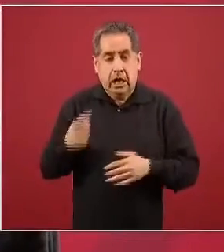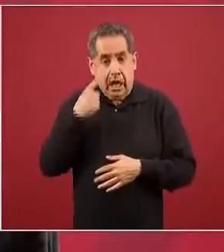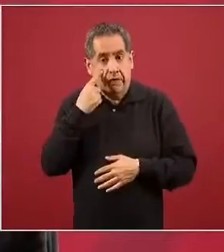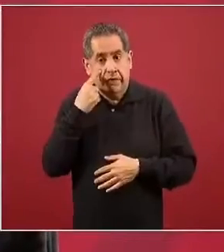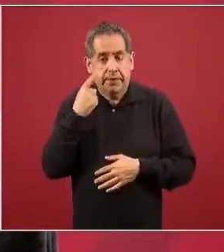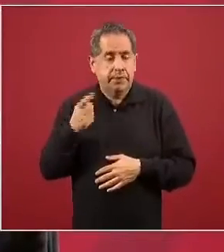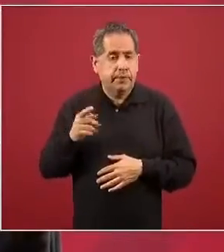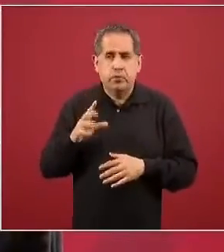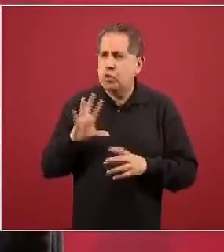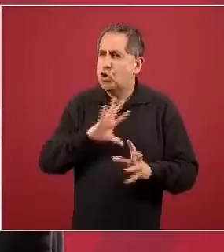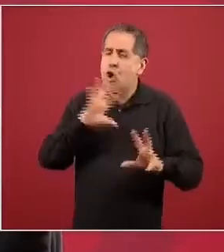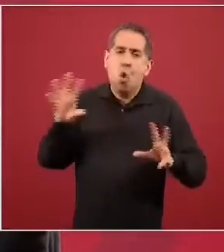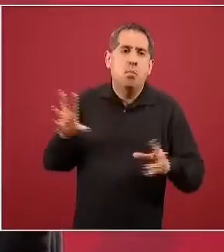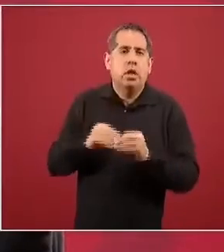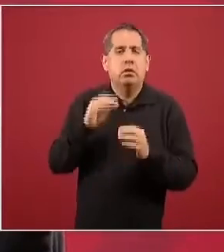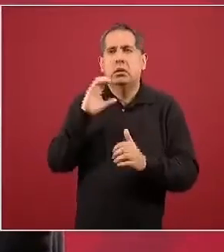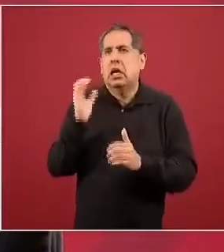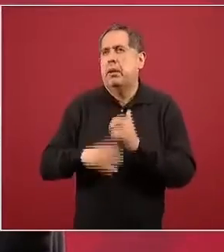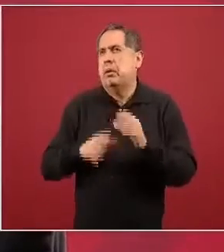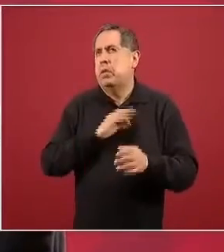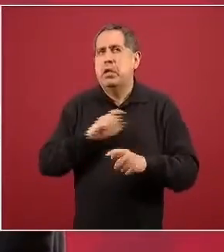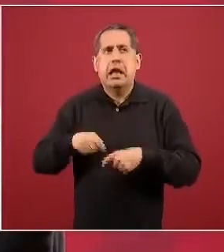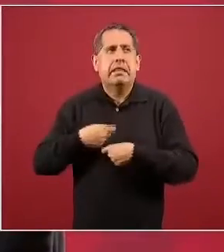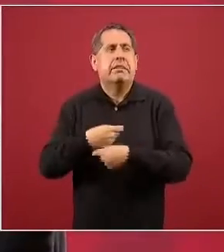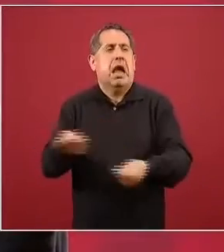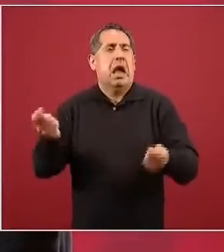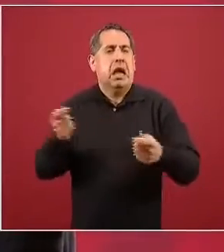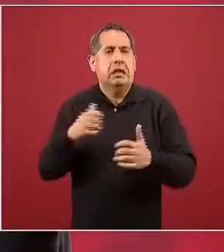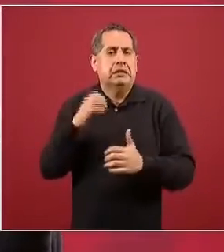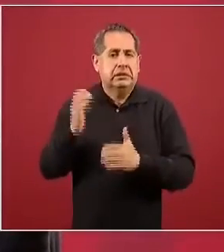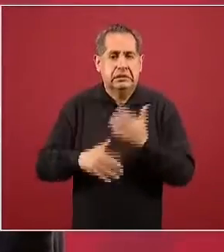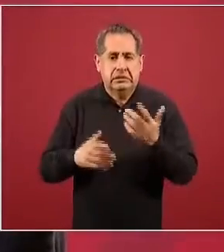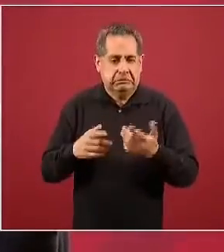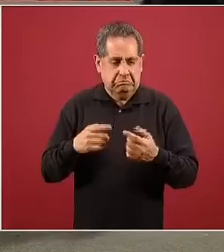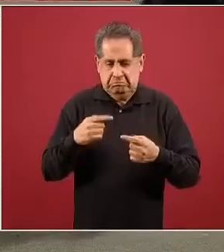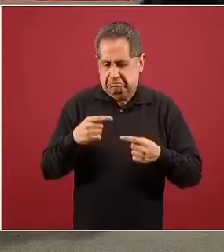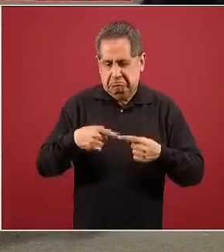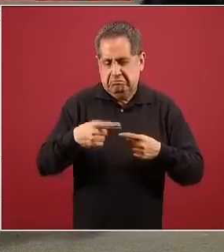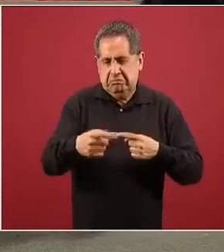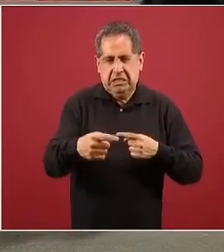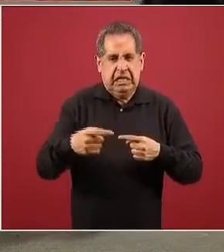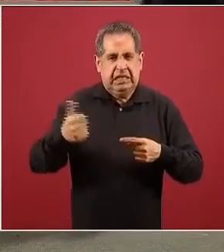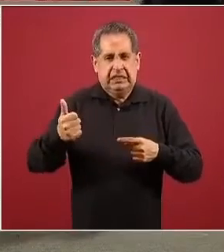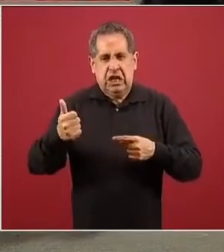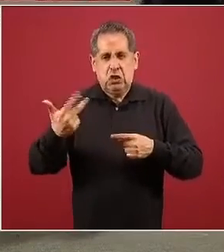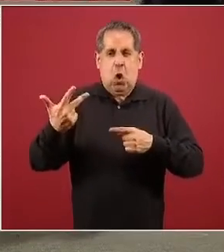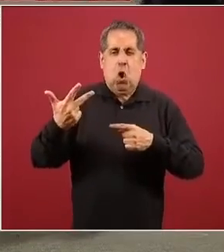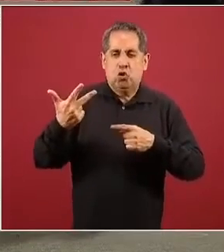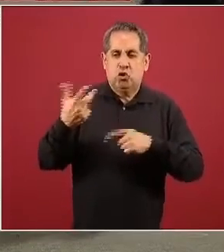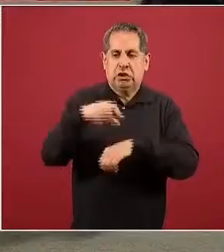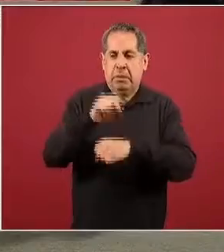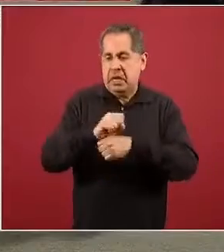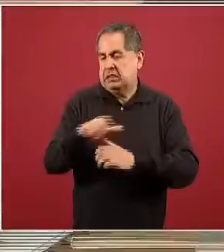ciclo se completa en aproximadamente en las próximas 6 u 8 semanas.